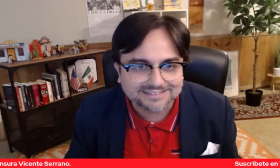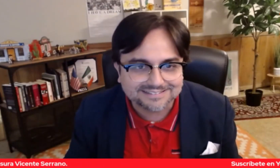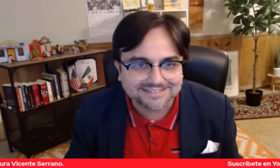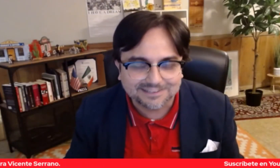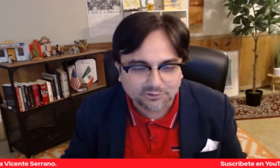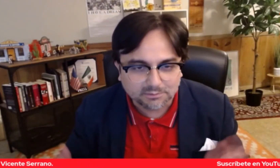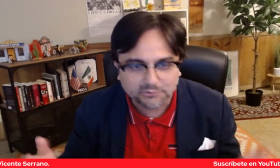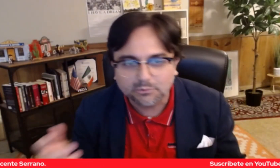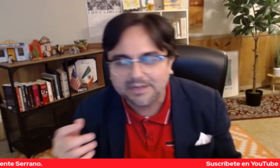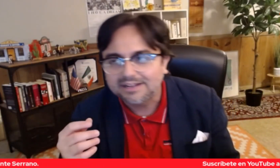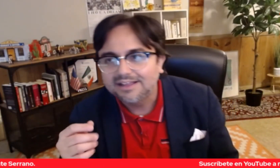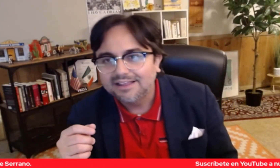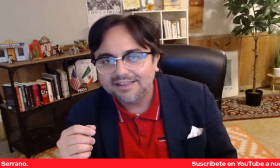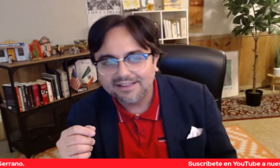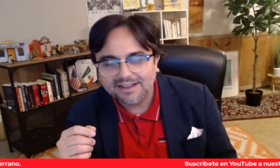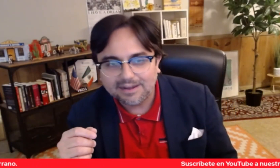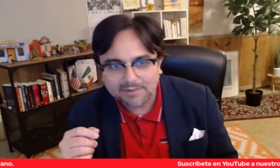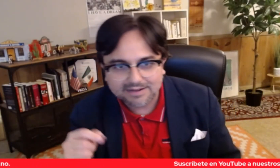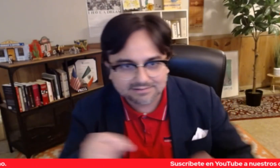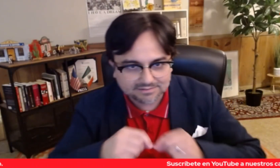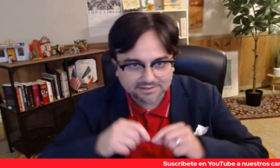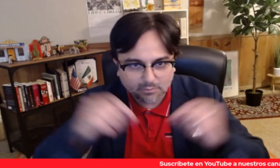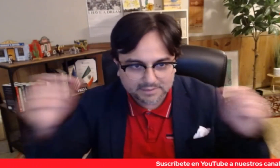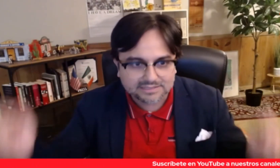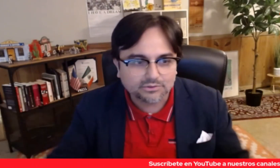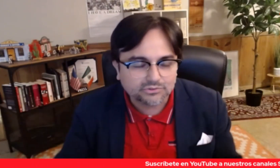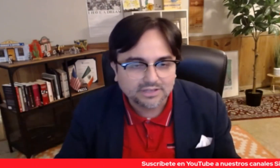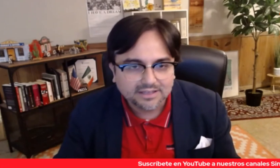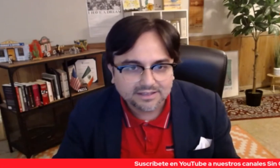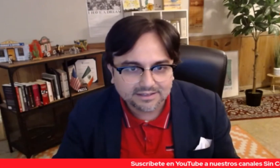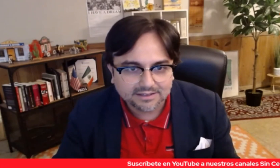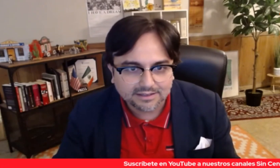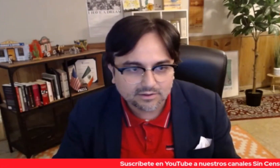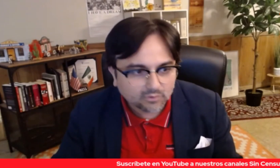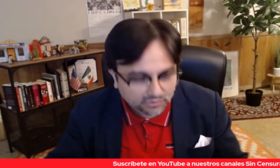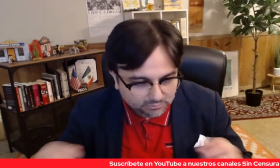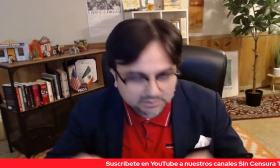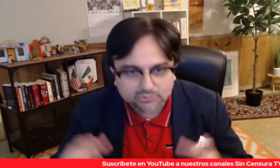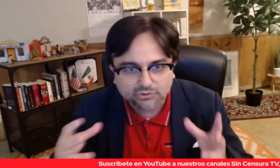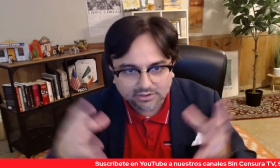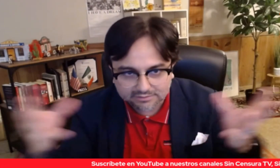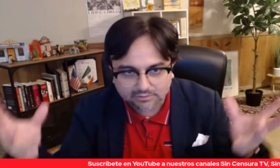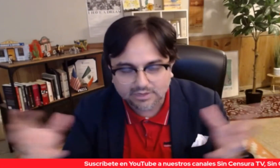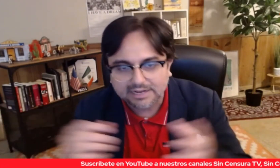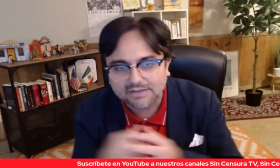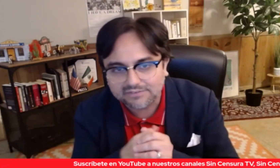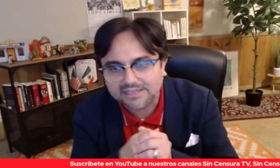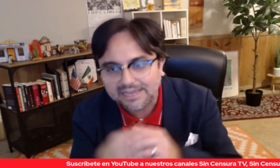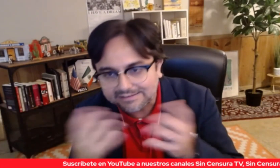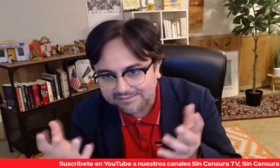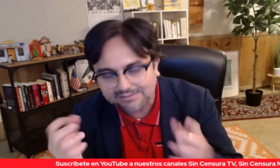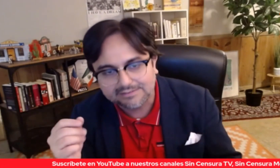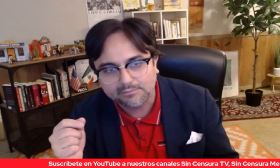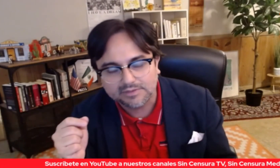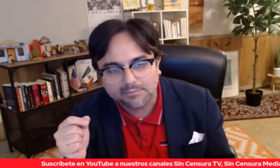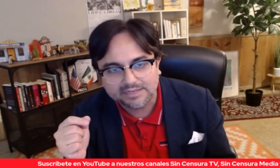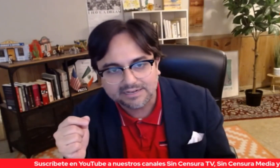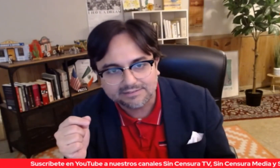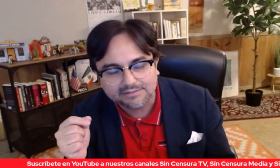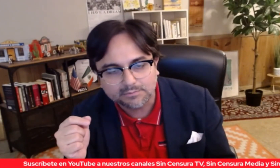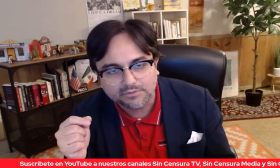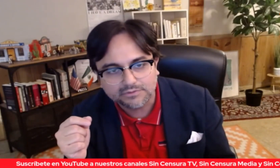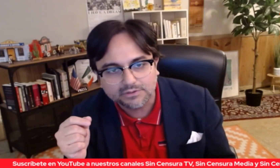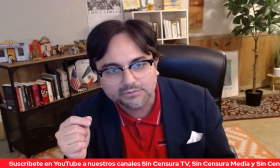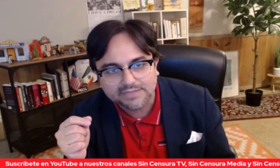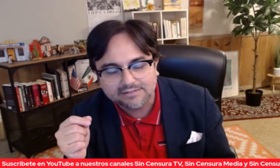130% inexistente, no sabe sumar. Al hablar de aumentos o disminuciones en una gráfica, ahí sí se puede aplicar